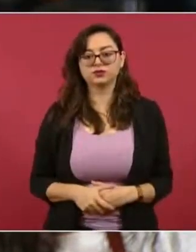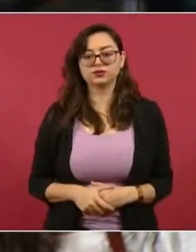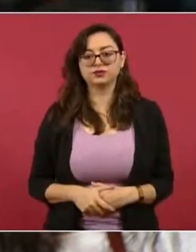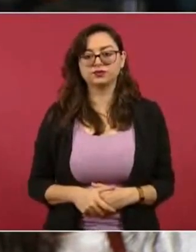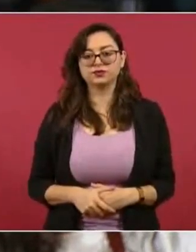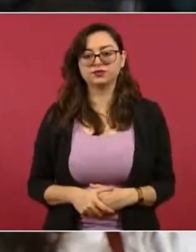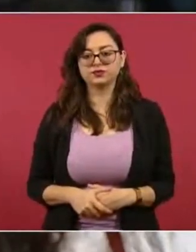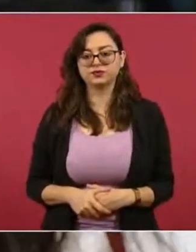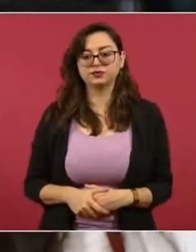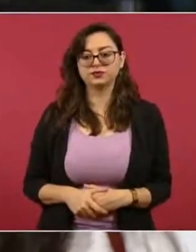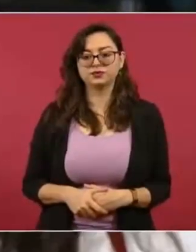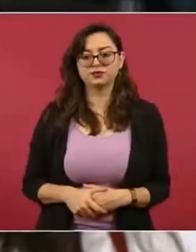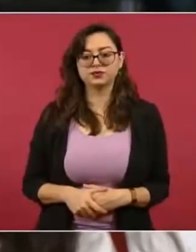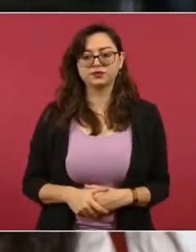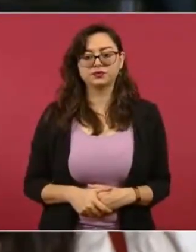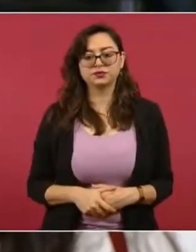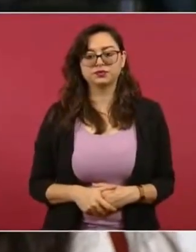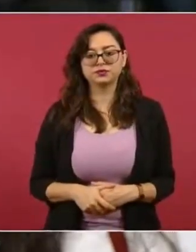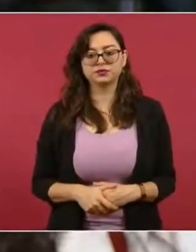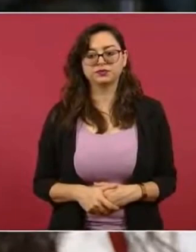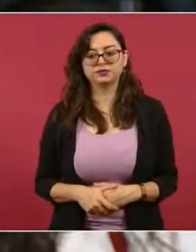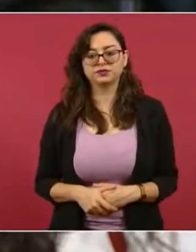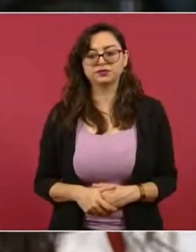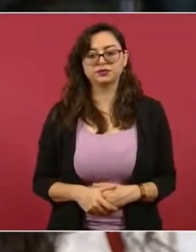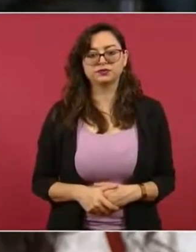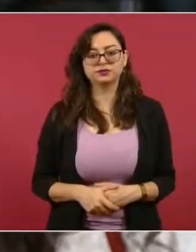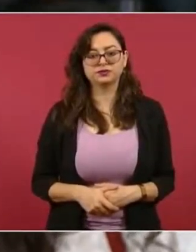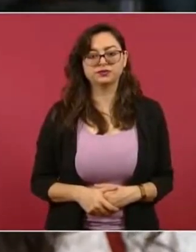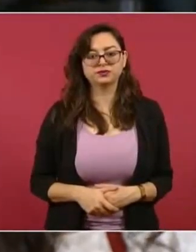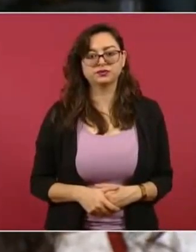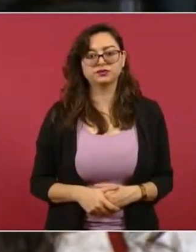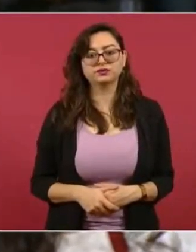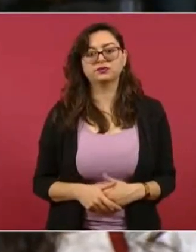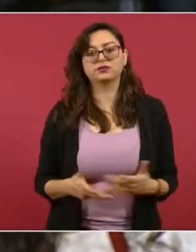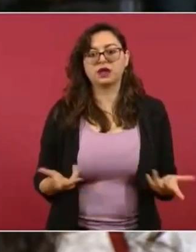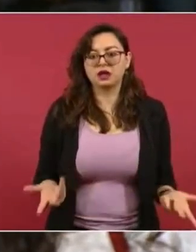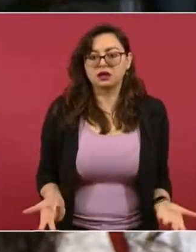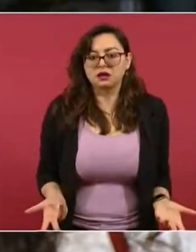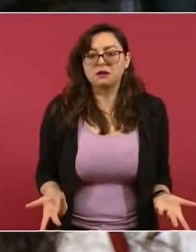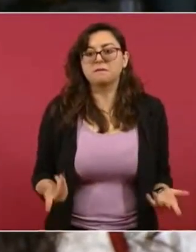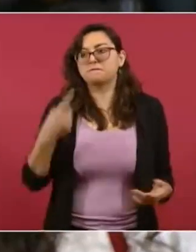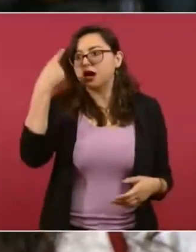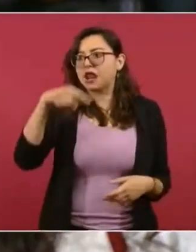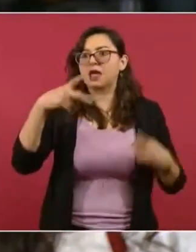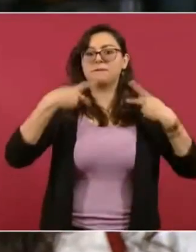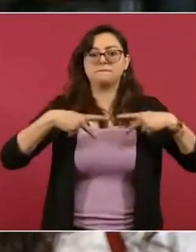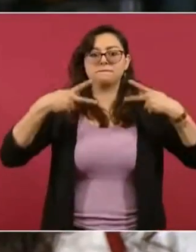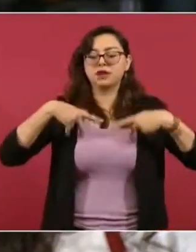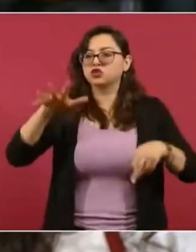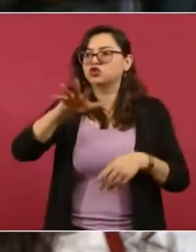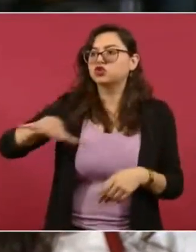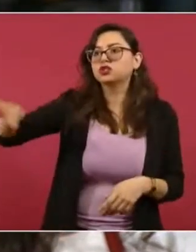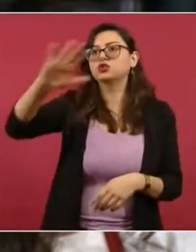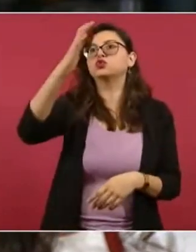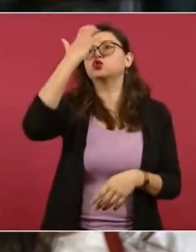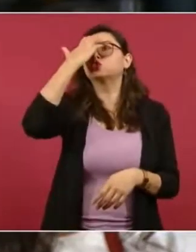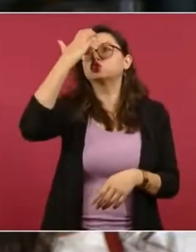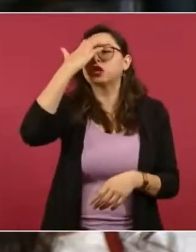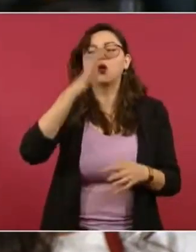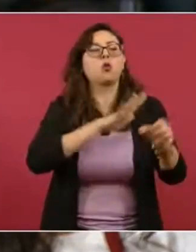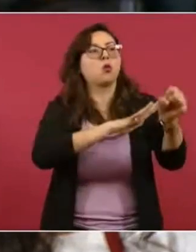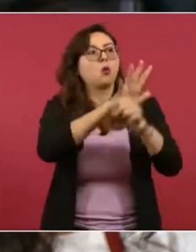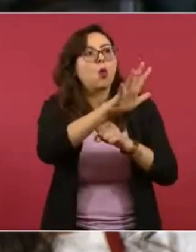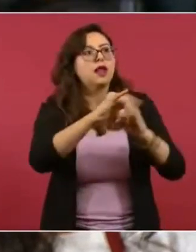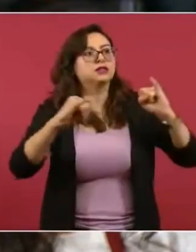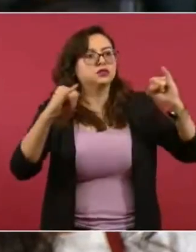que existe a donde acudir que hay instituciones que tienen